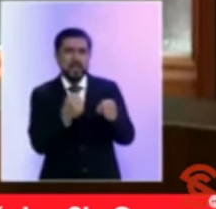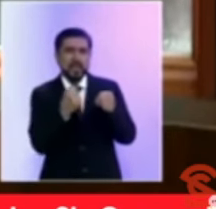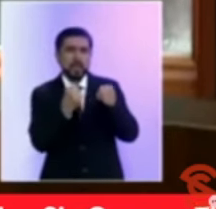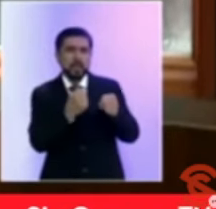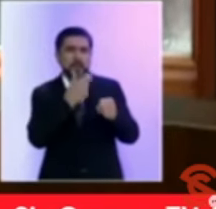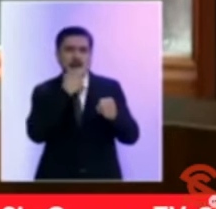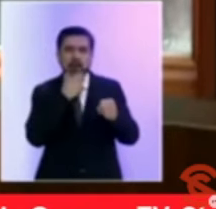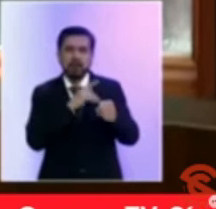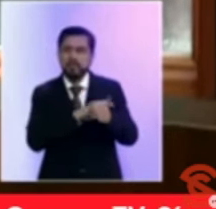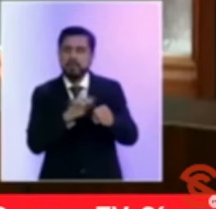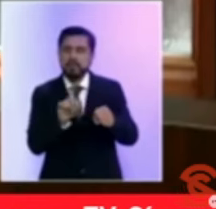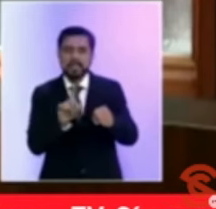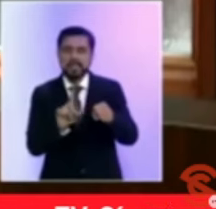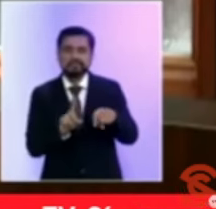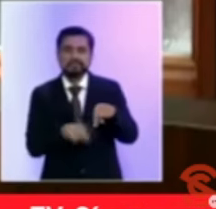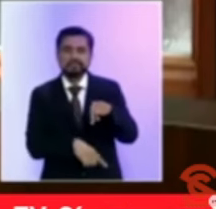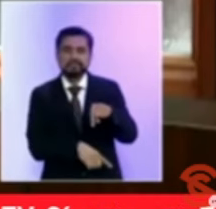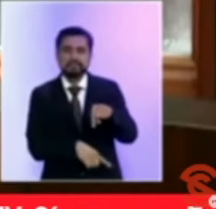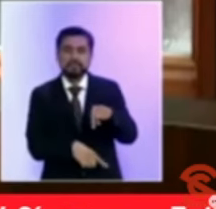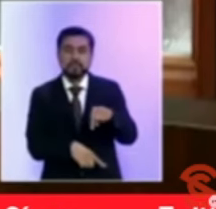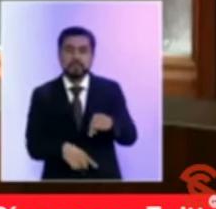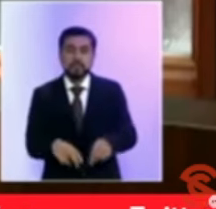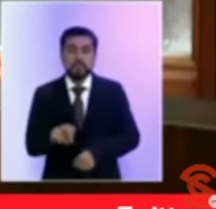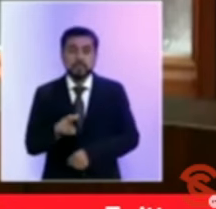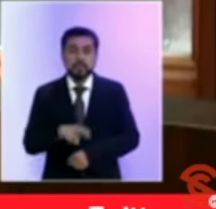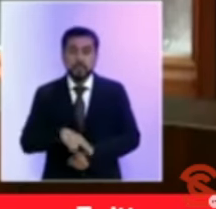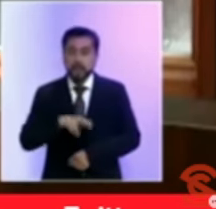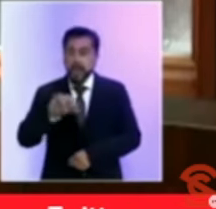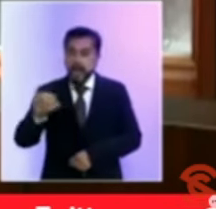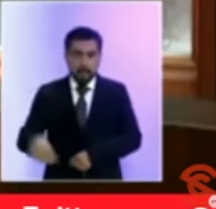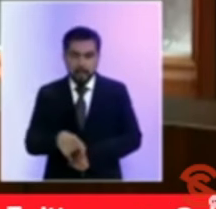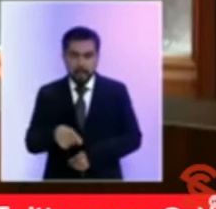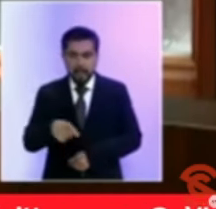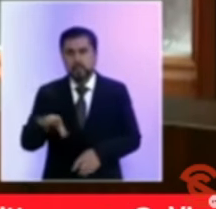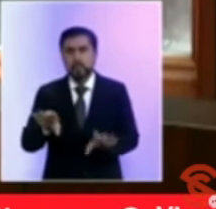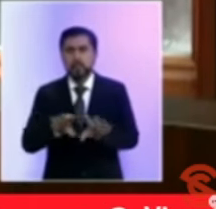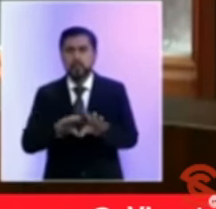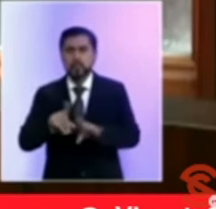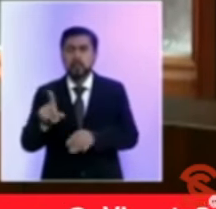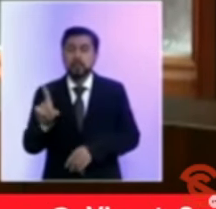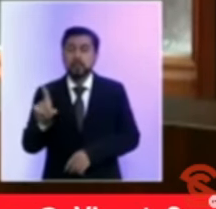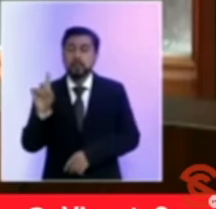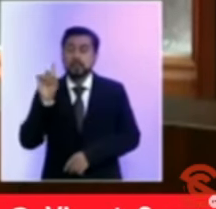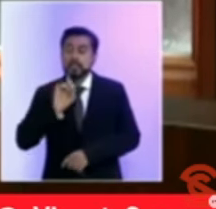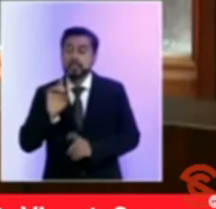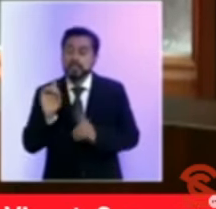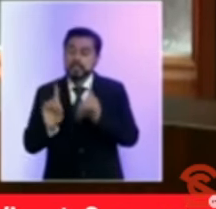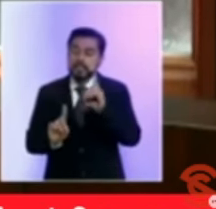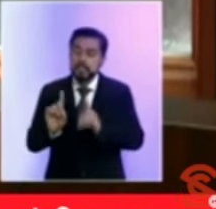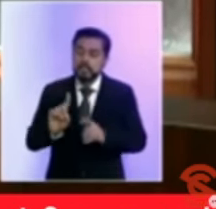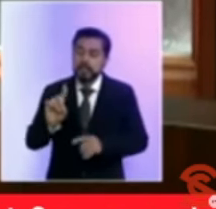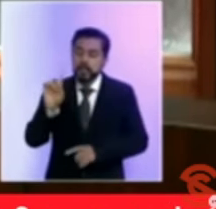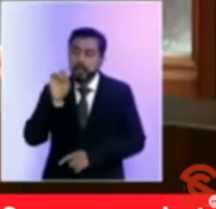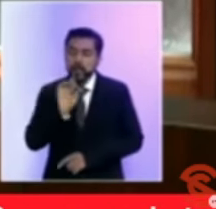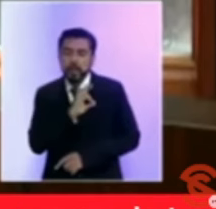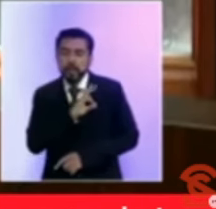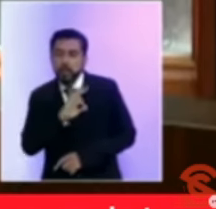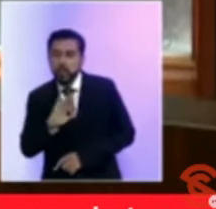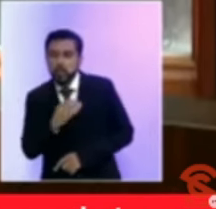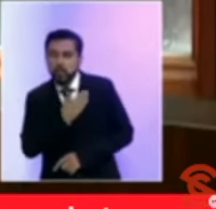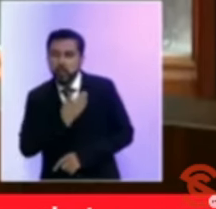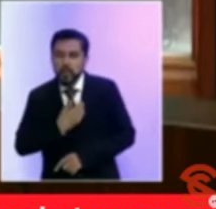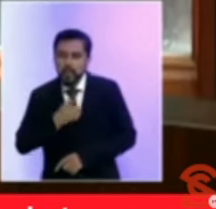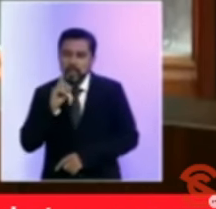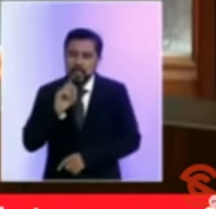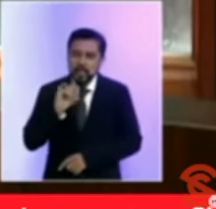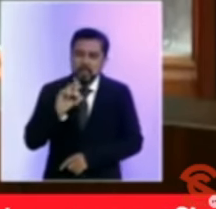nunca más la duda de si mujer estará preparada para gobernar nuestro país se